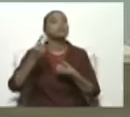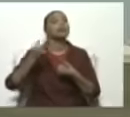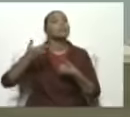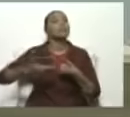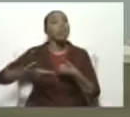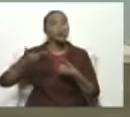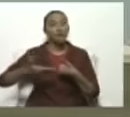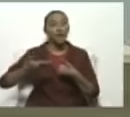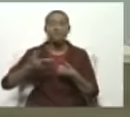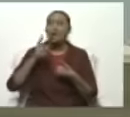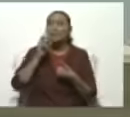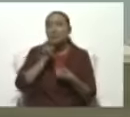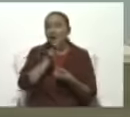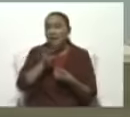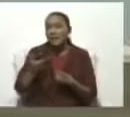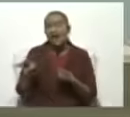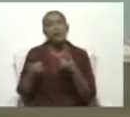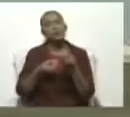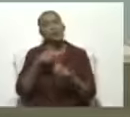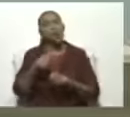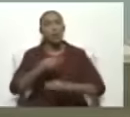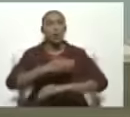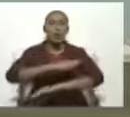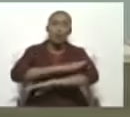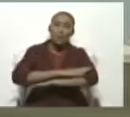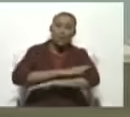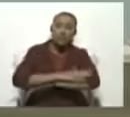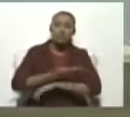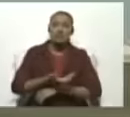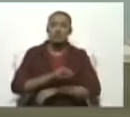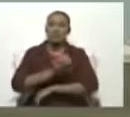el comportamiento de la eficacia de los tiempos de votación,